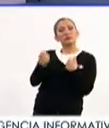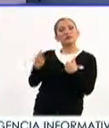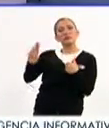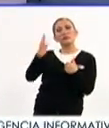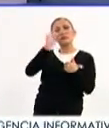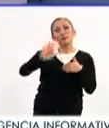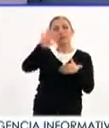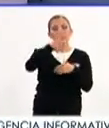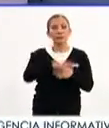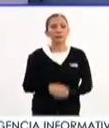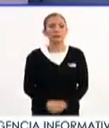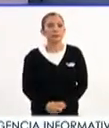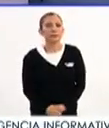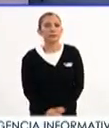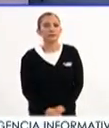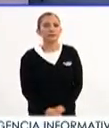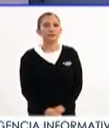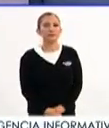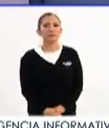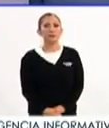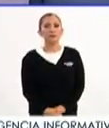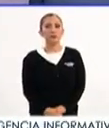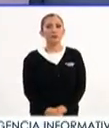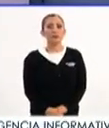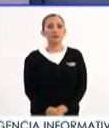el universo. Bueno,